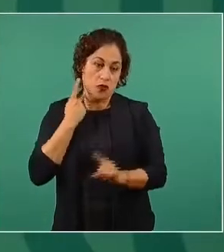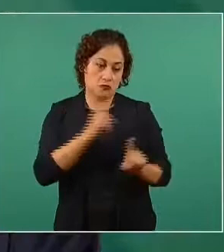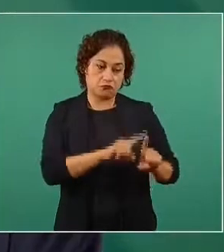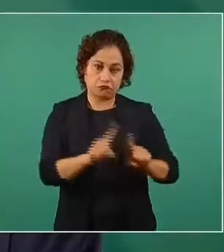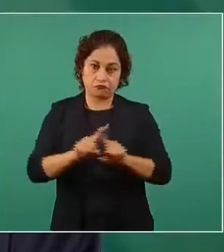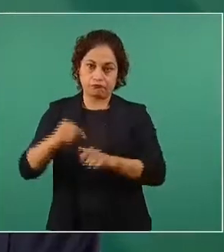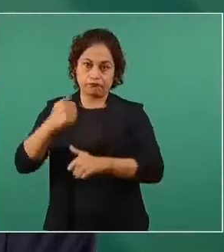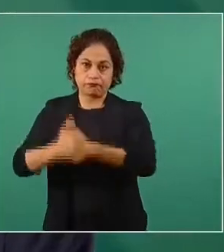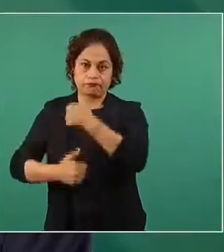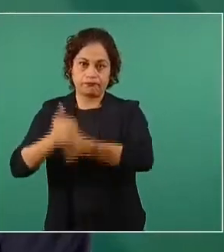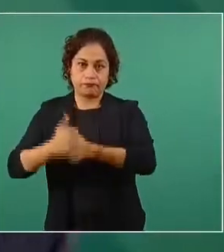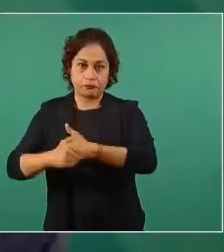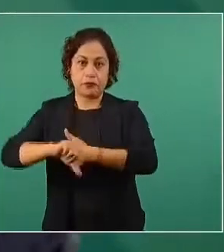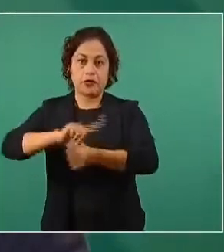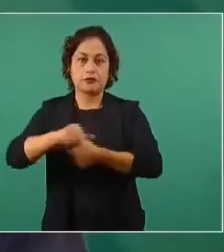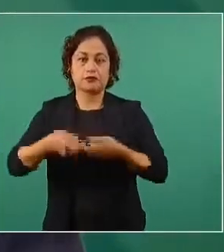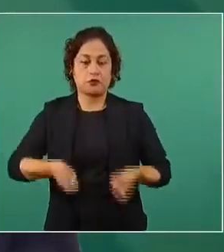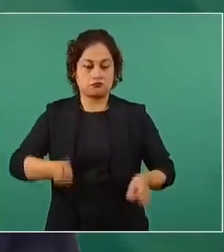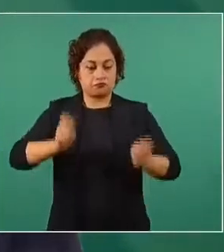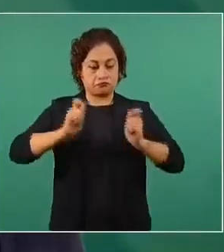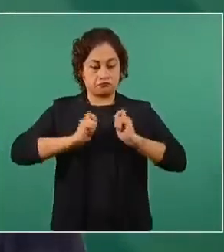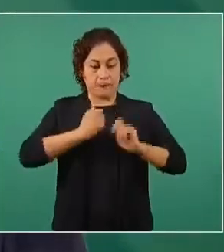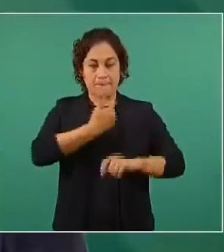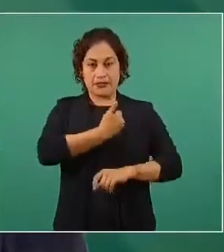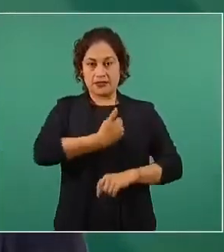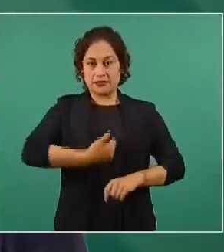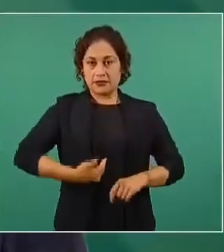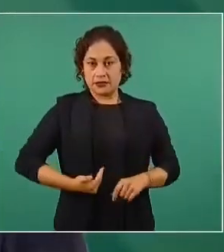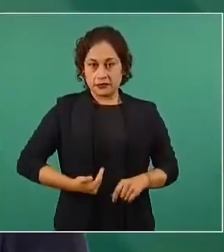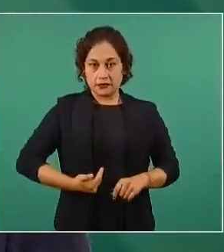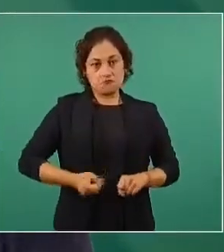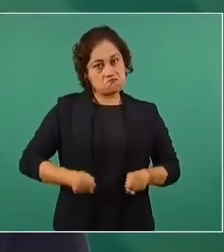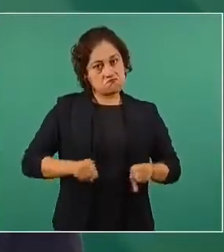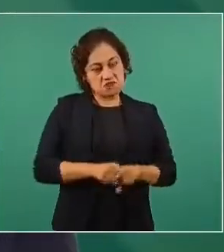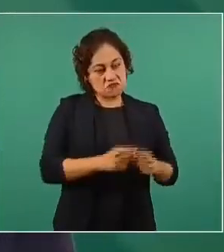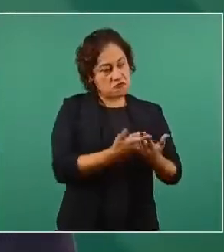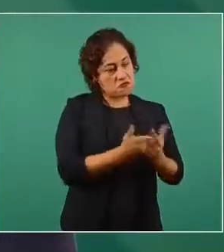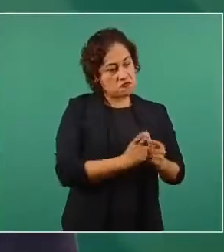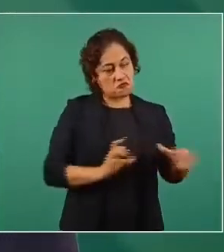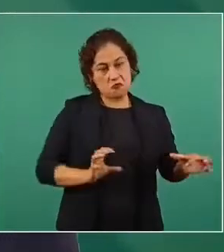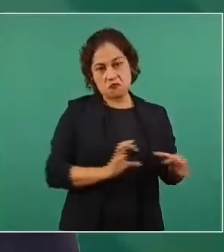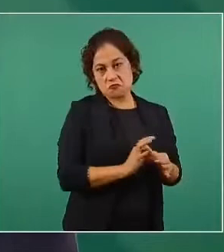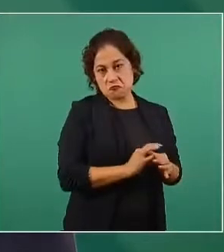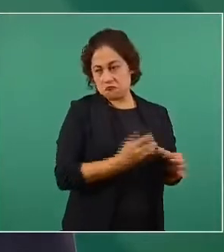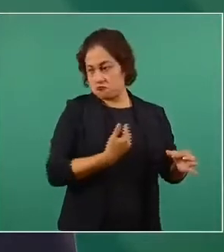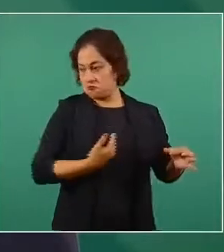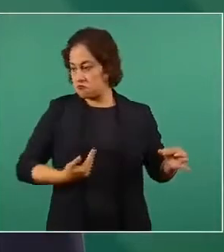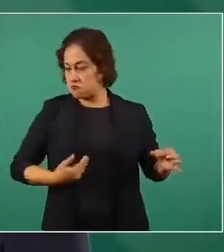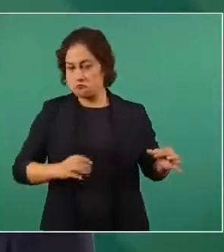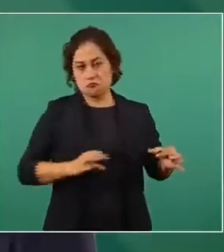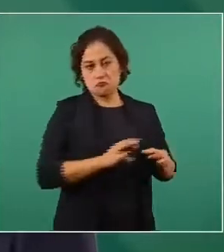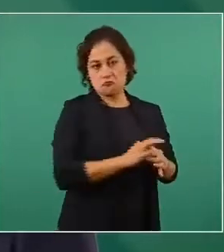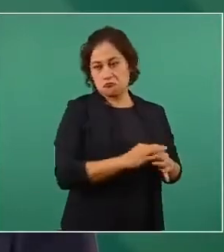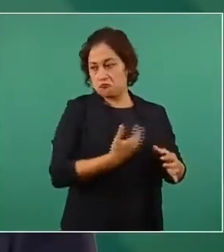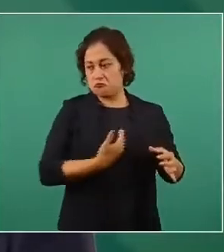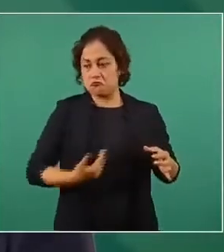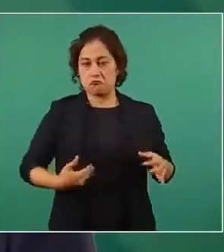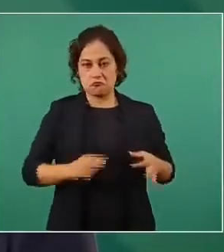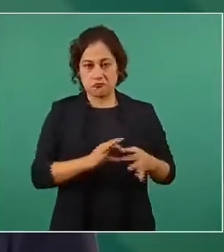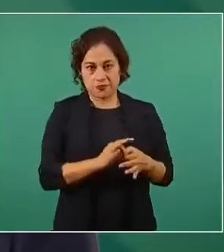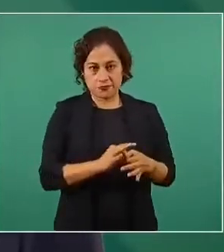O sea, eran las dos cosas. Bueno, era mucho